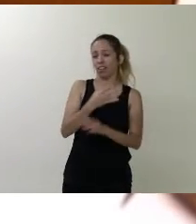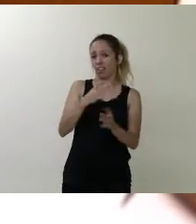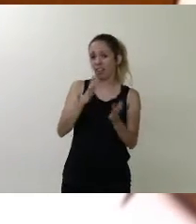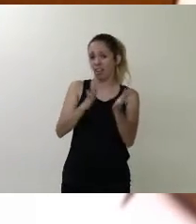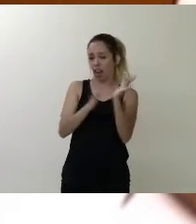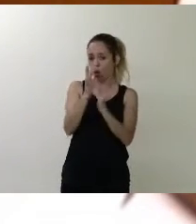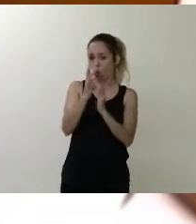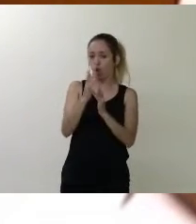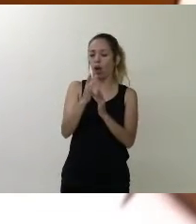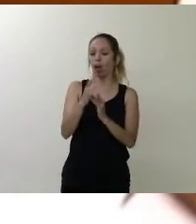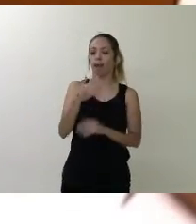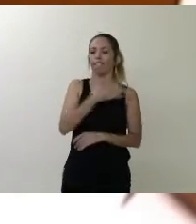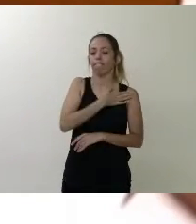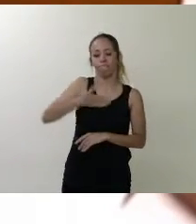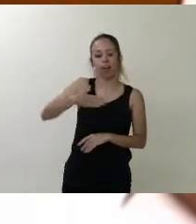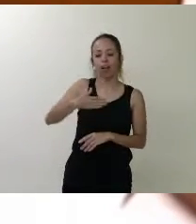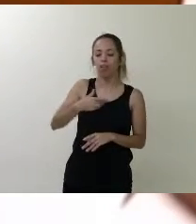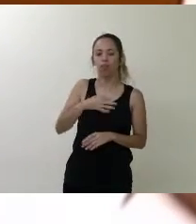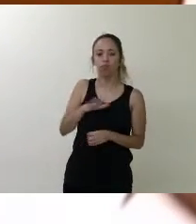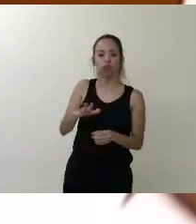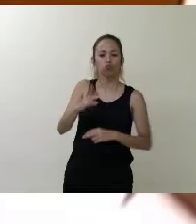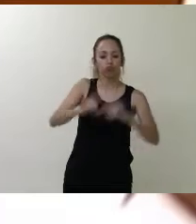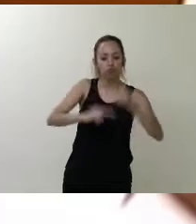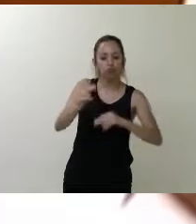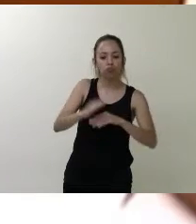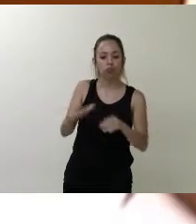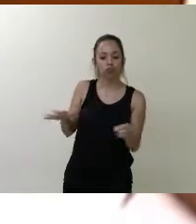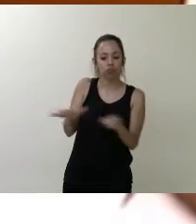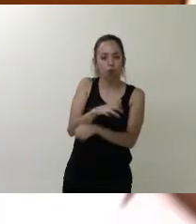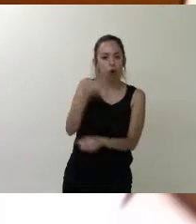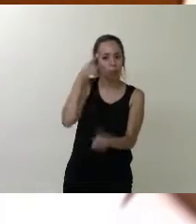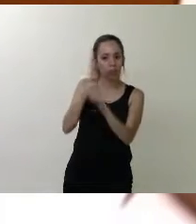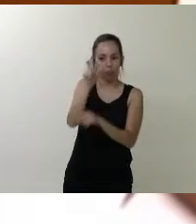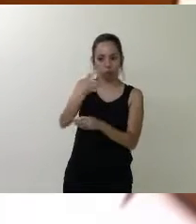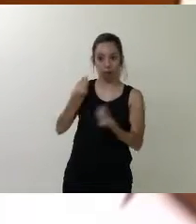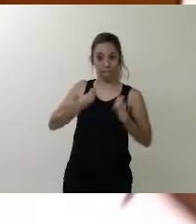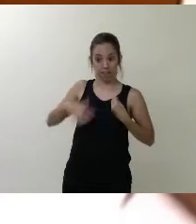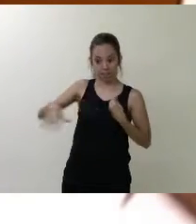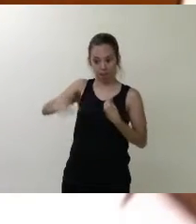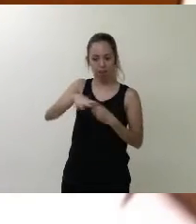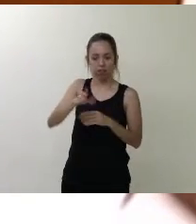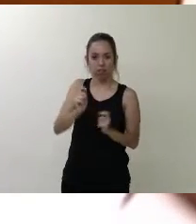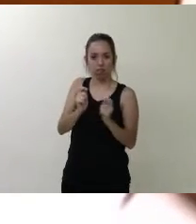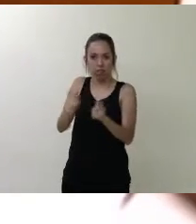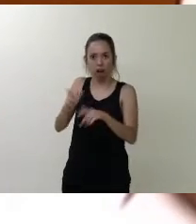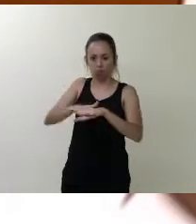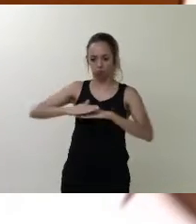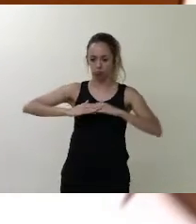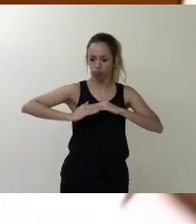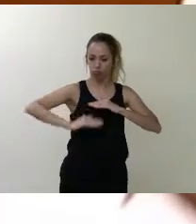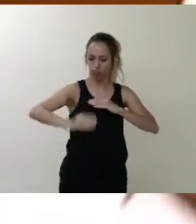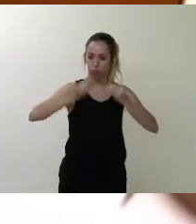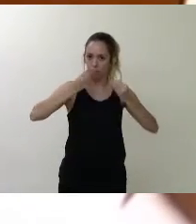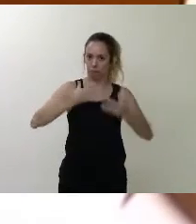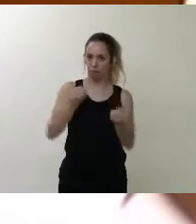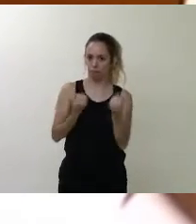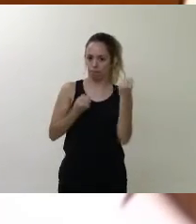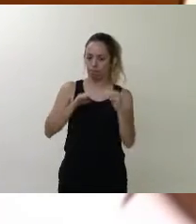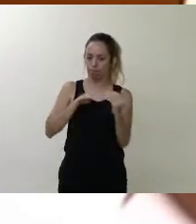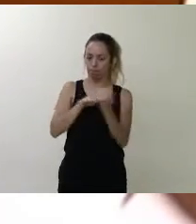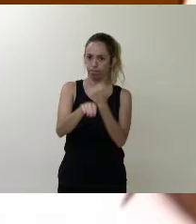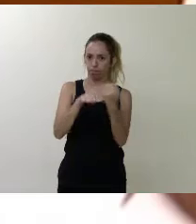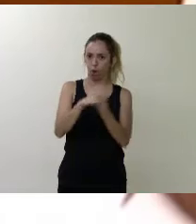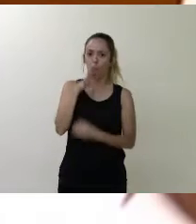de satisfacer una demanda de los vecinos que reclaman para su zona el poder contar con un acerado en toda la vía, la cual es de